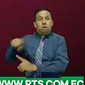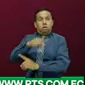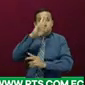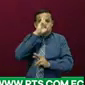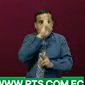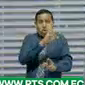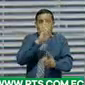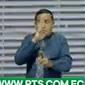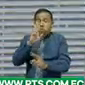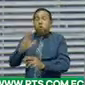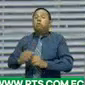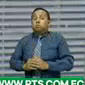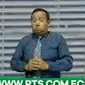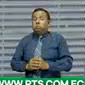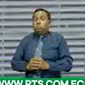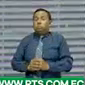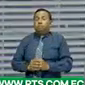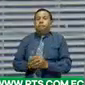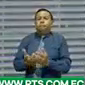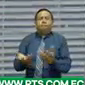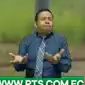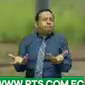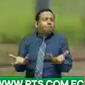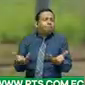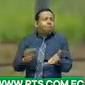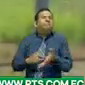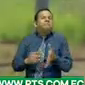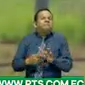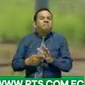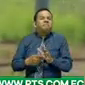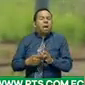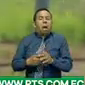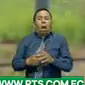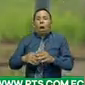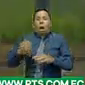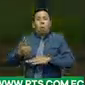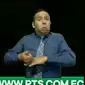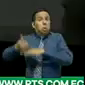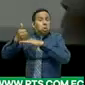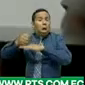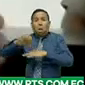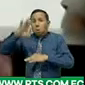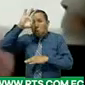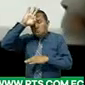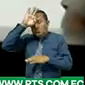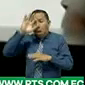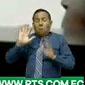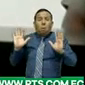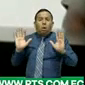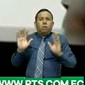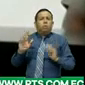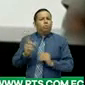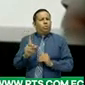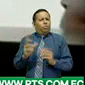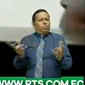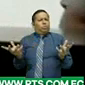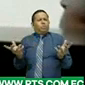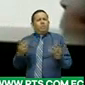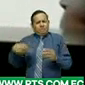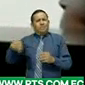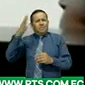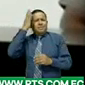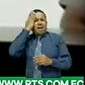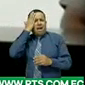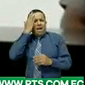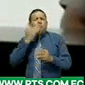patrón dice. Situación que no es ajena para las autoridades. Ahí hay una forzada servidumbre y algunos